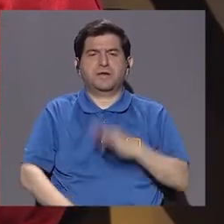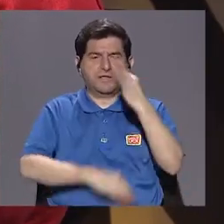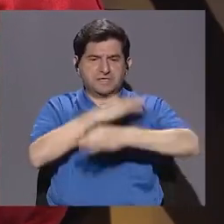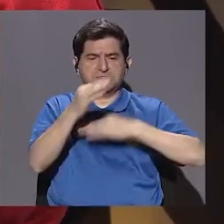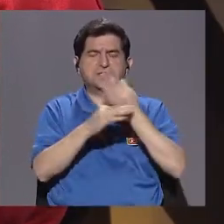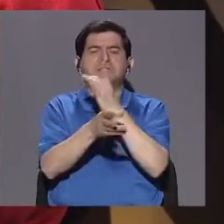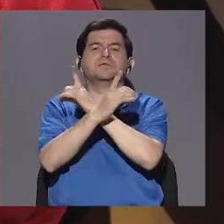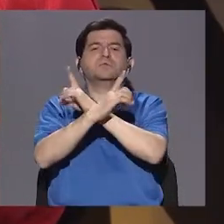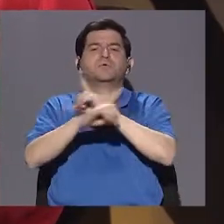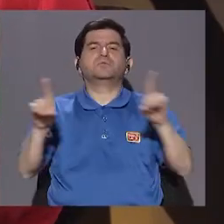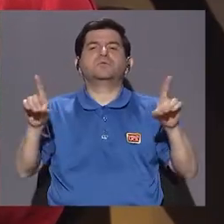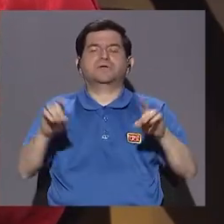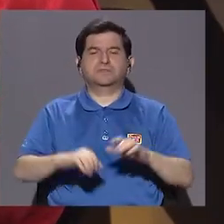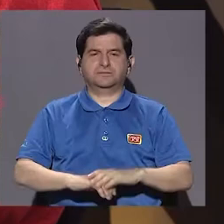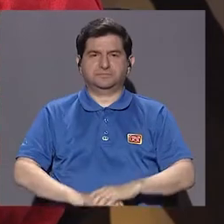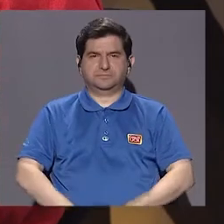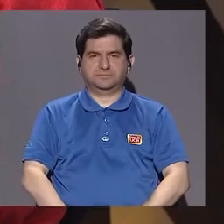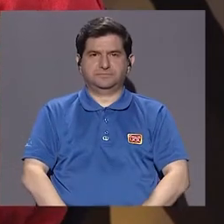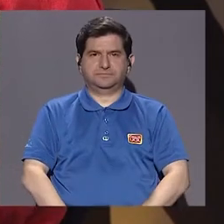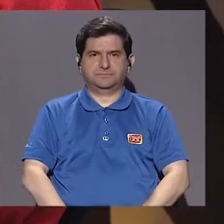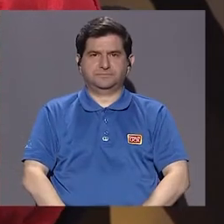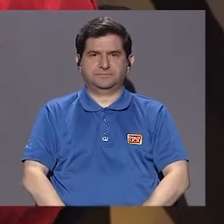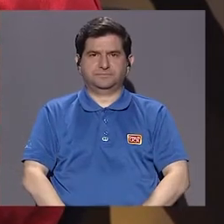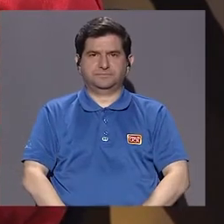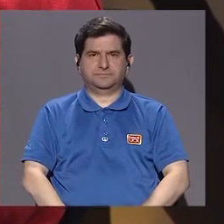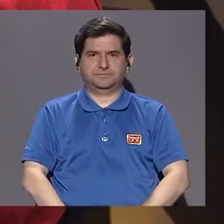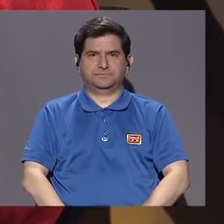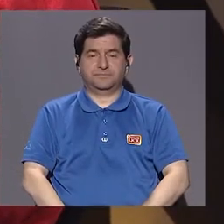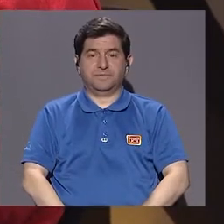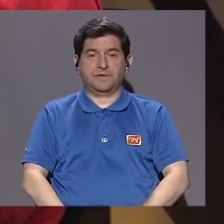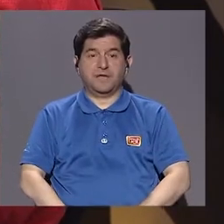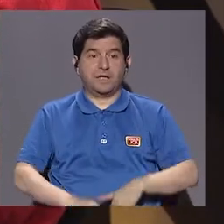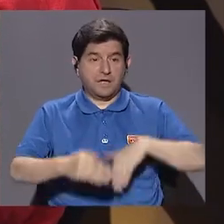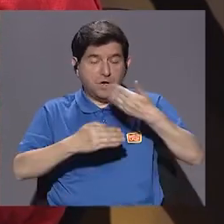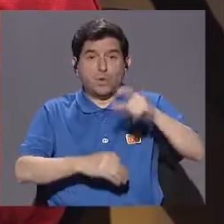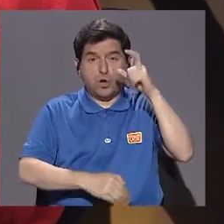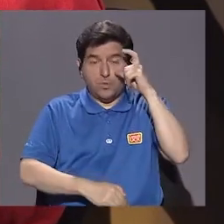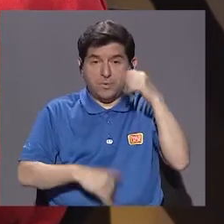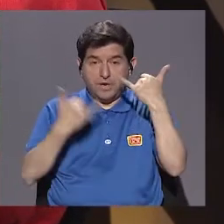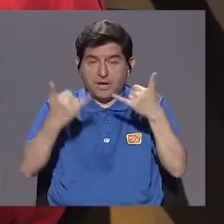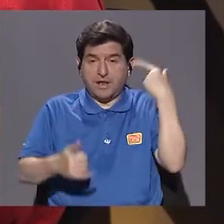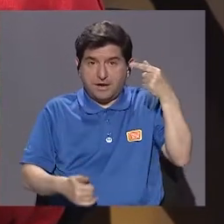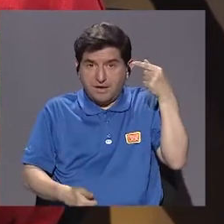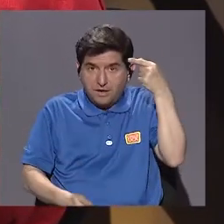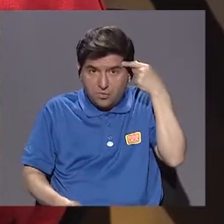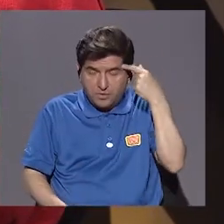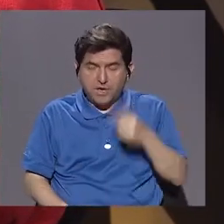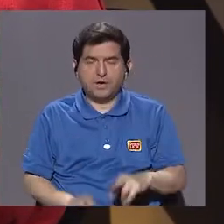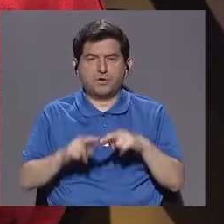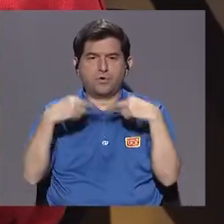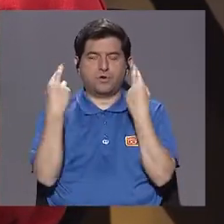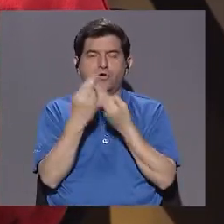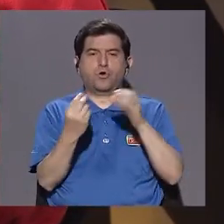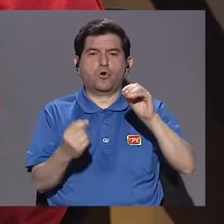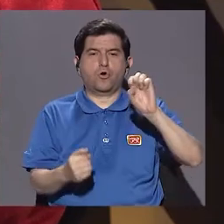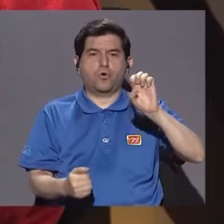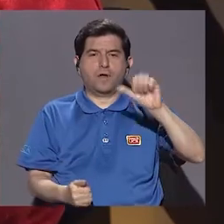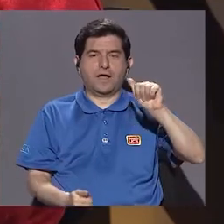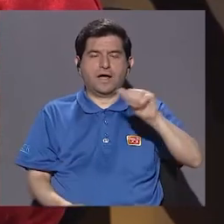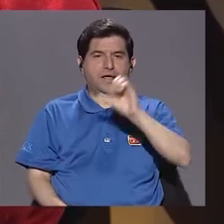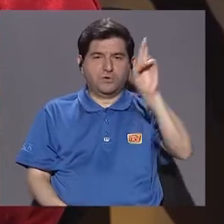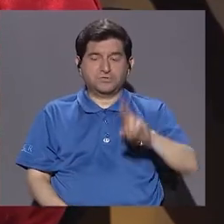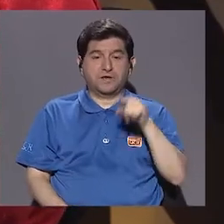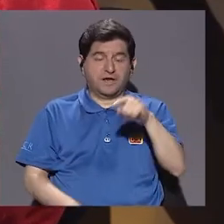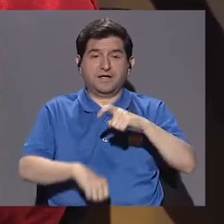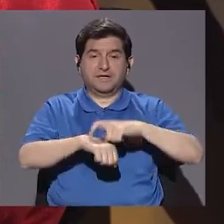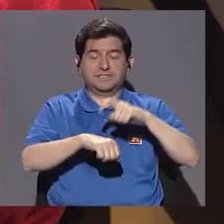características democráticas e incluso cuando están miguel ángel en el gobierno y está la reunión de la vida quien costa rica de algún golpe